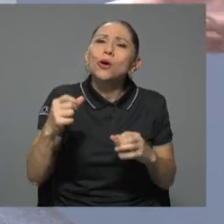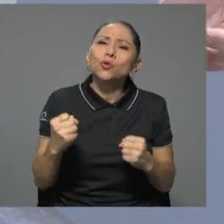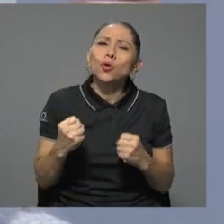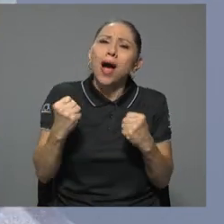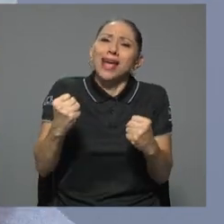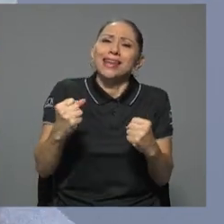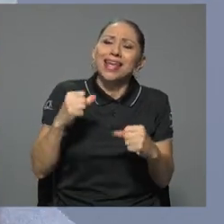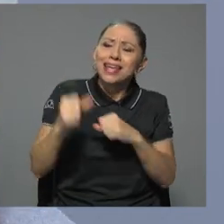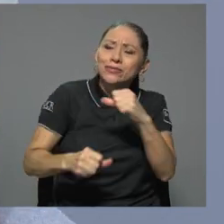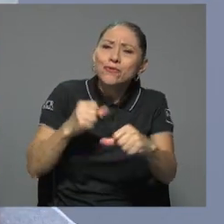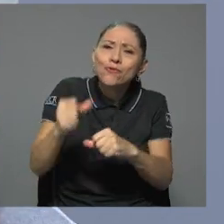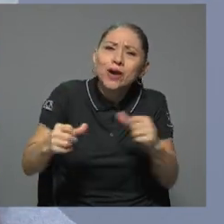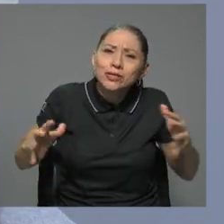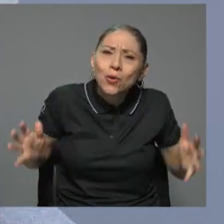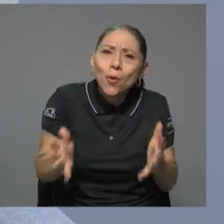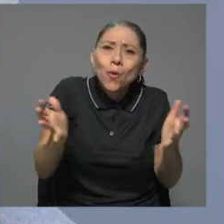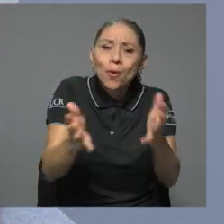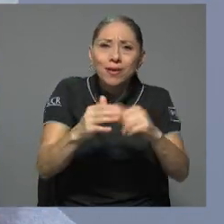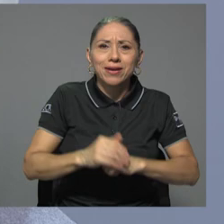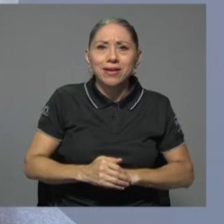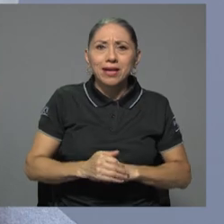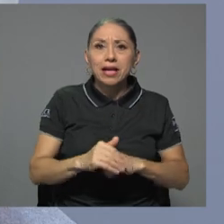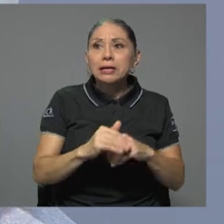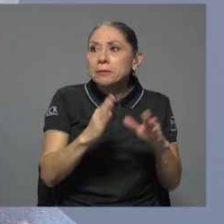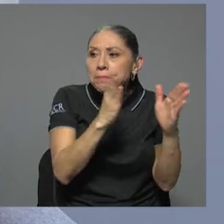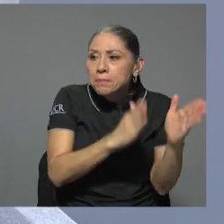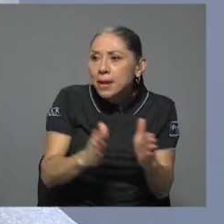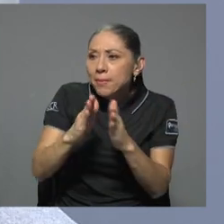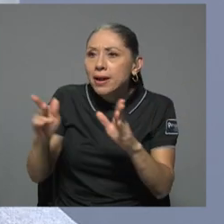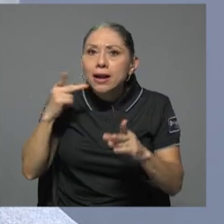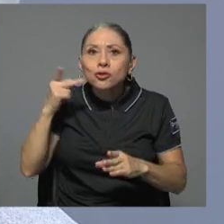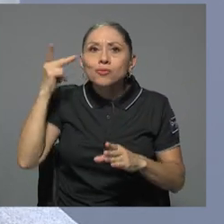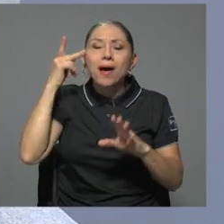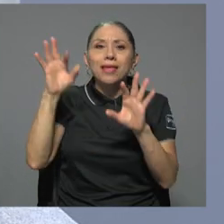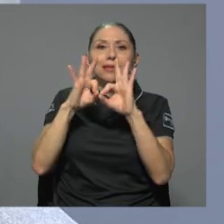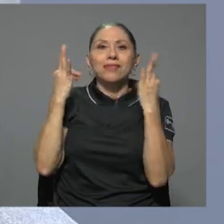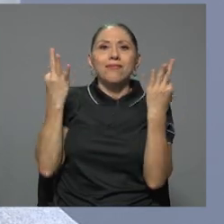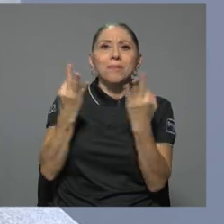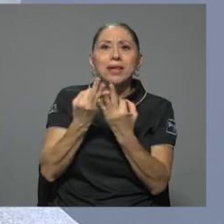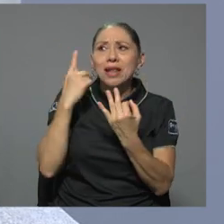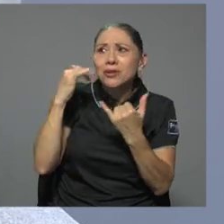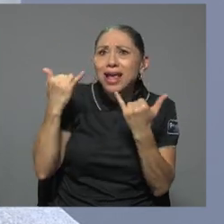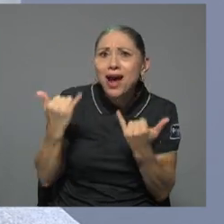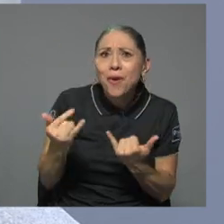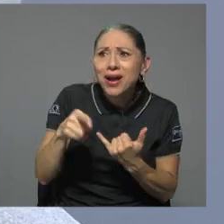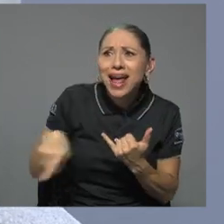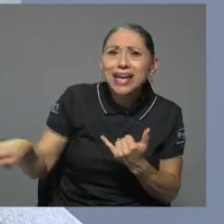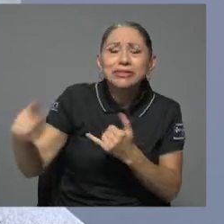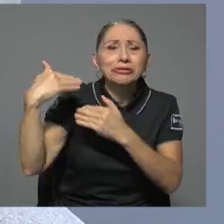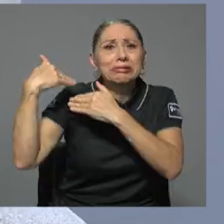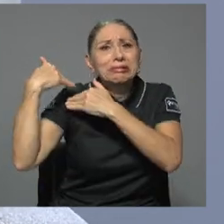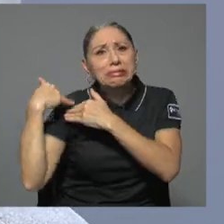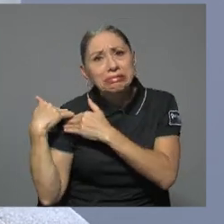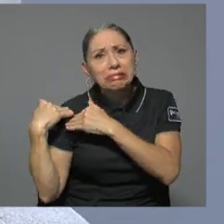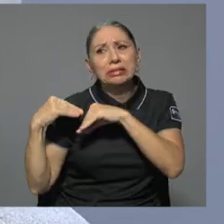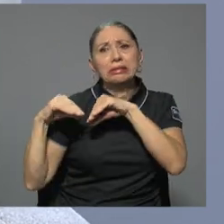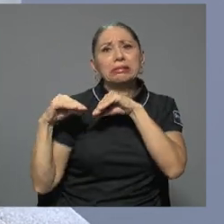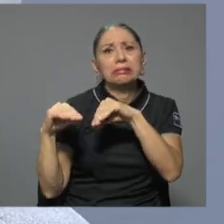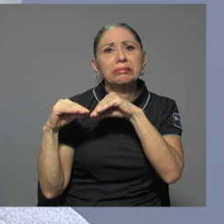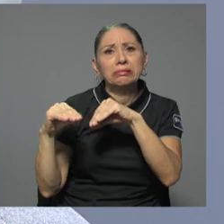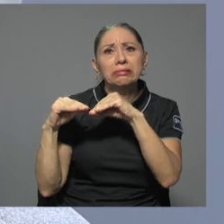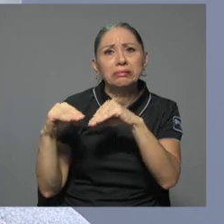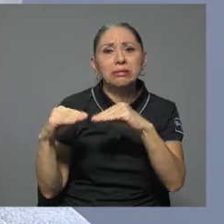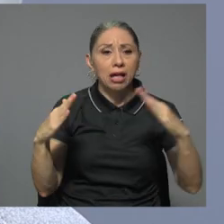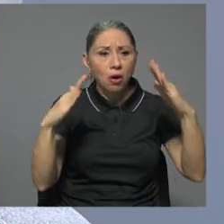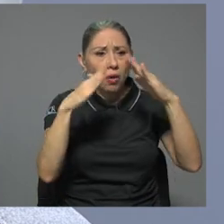preparar a los padres de familia que les cayó una carga en materia de educación terrible y han tenido que quedarse en